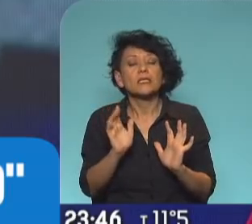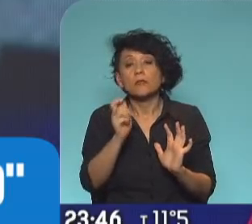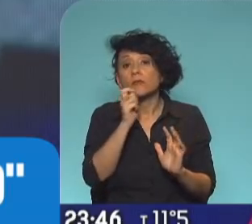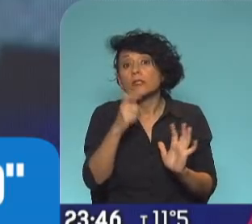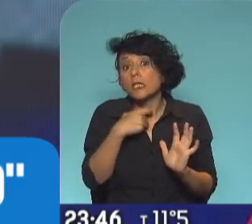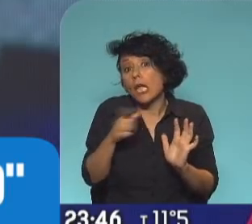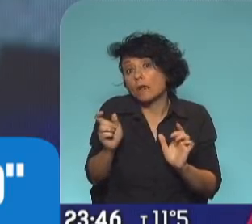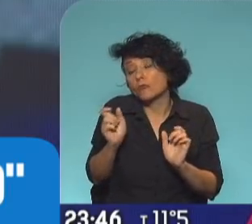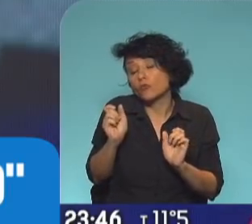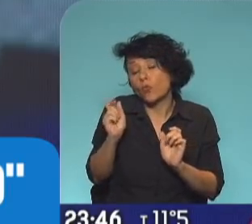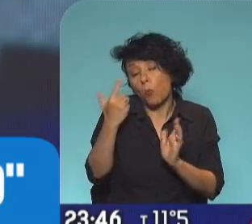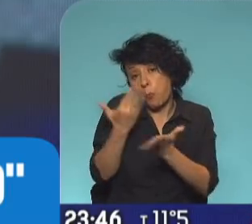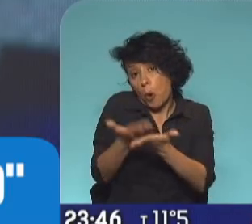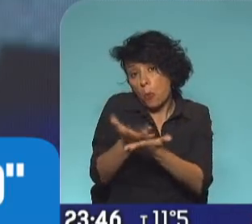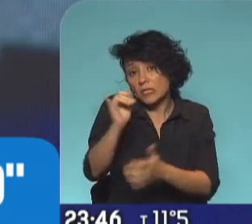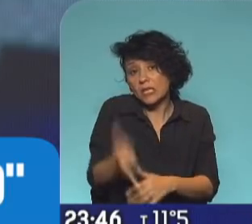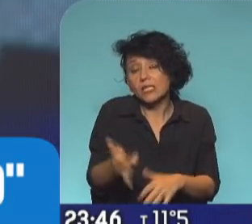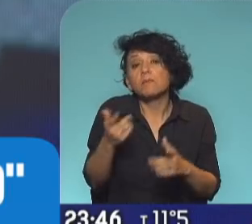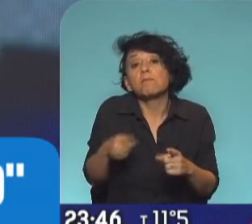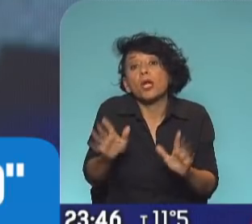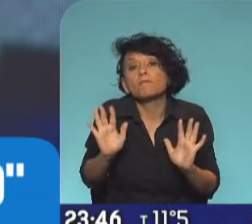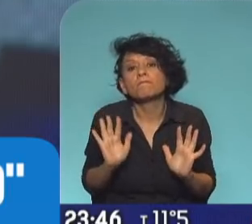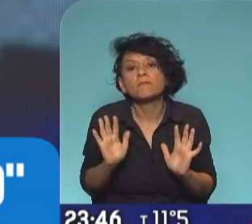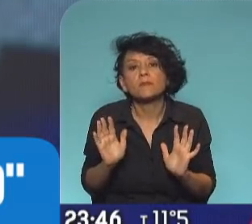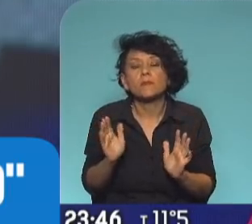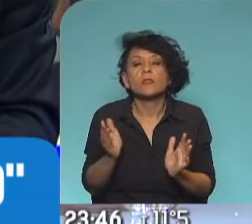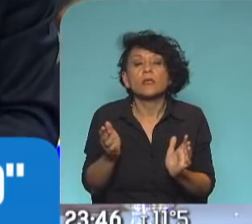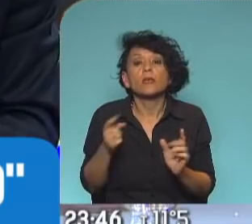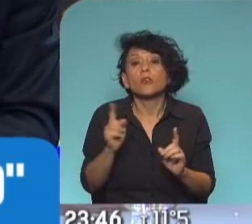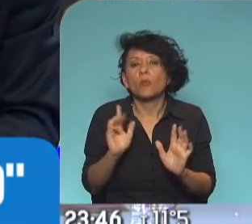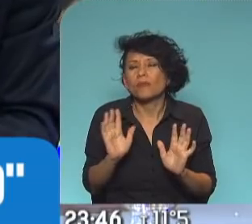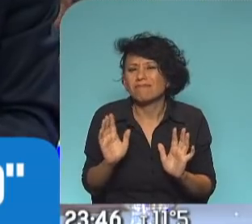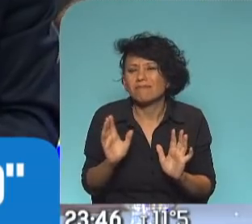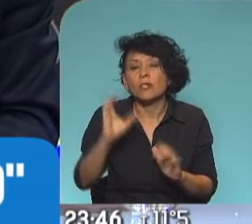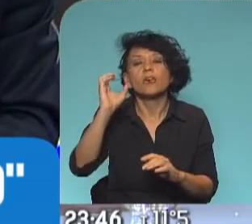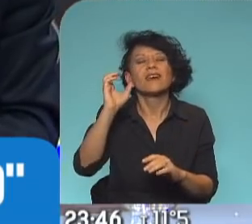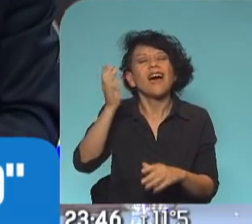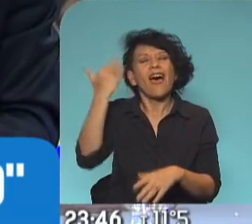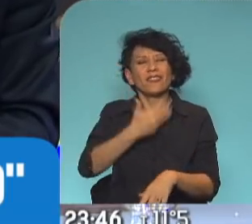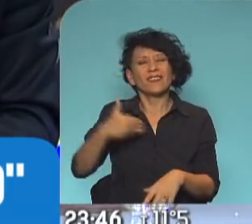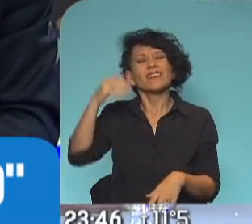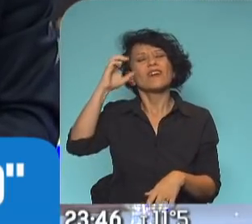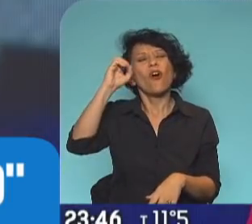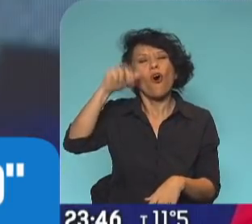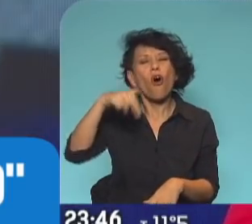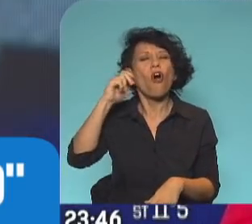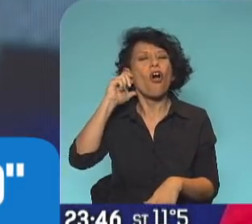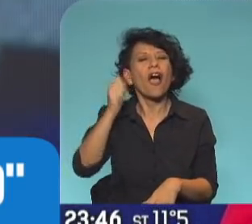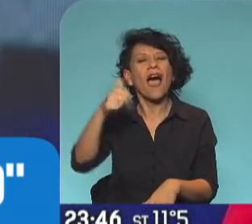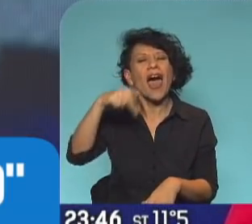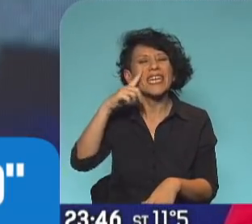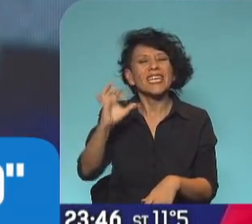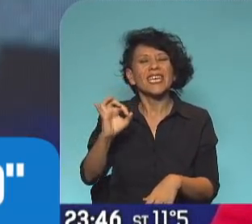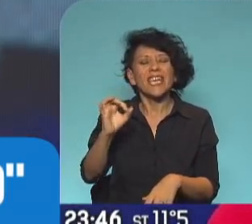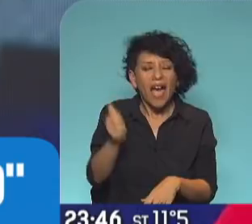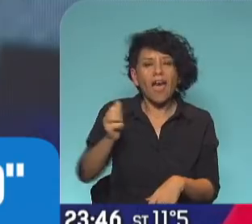una propuesta, pero bueno... sí, la propuesta pensar que Onganía fue el que instaló esa en los años